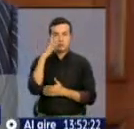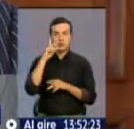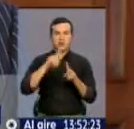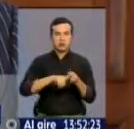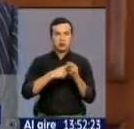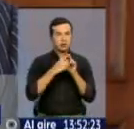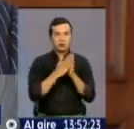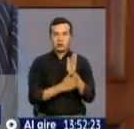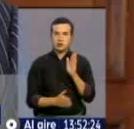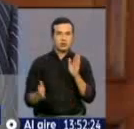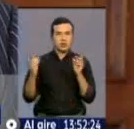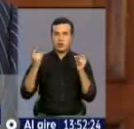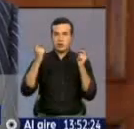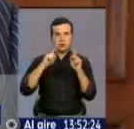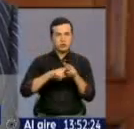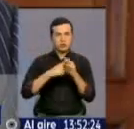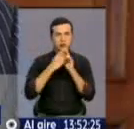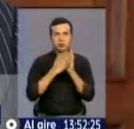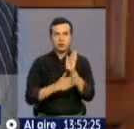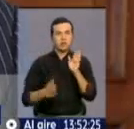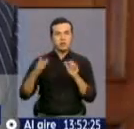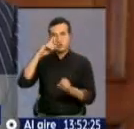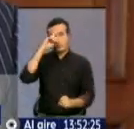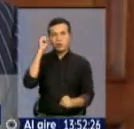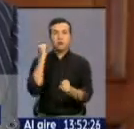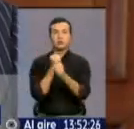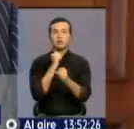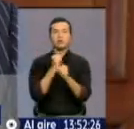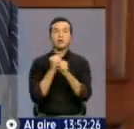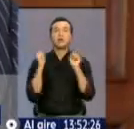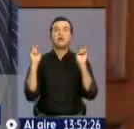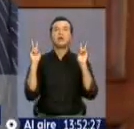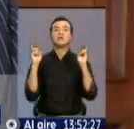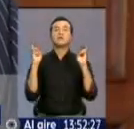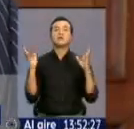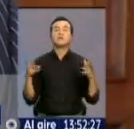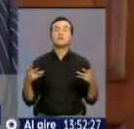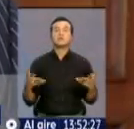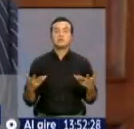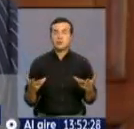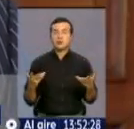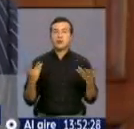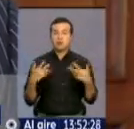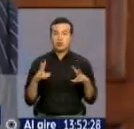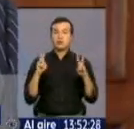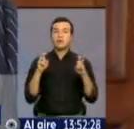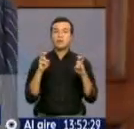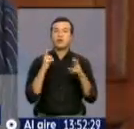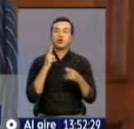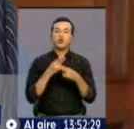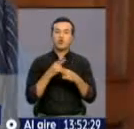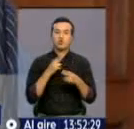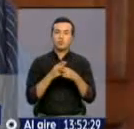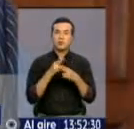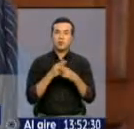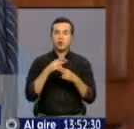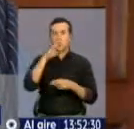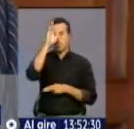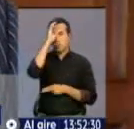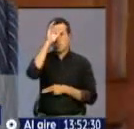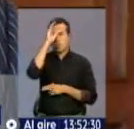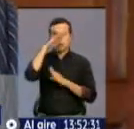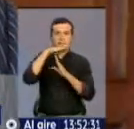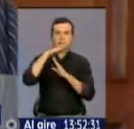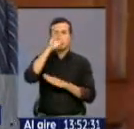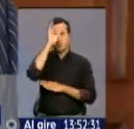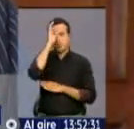empezado inmediatamente a trabajar sobre un sistema que lo hemos denominado, que es para la cultura de paz, para la cultura